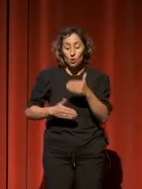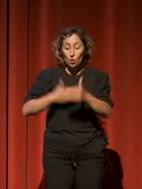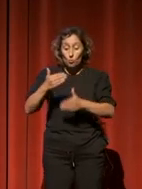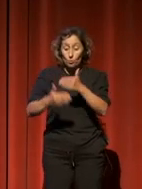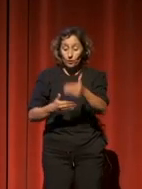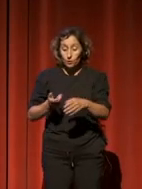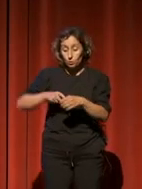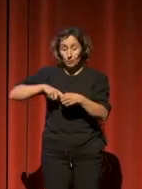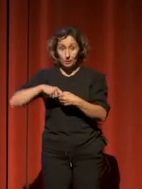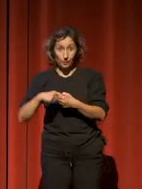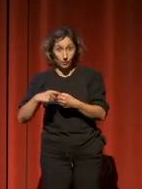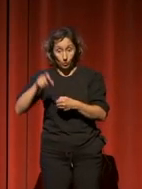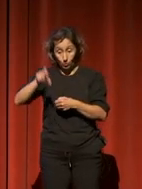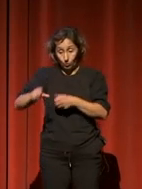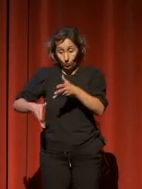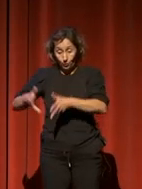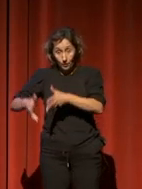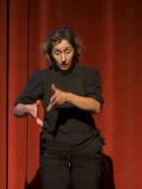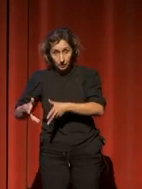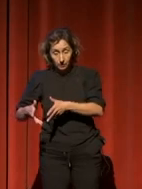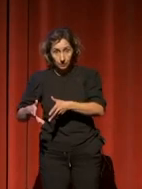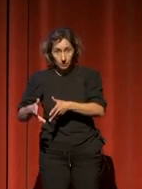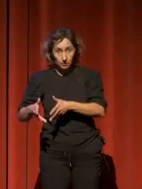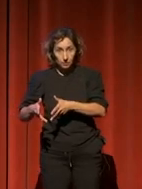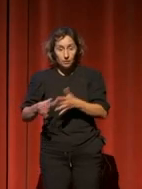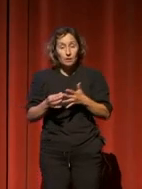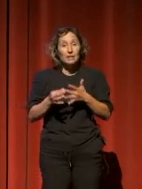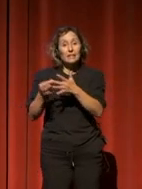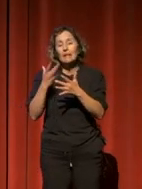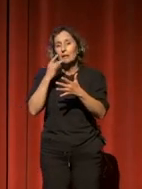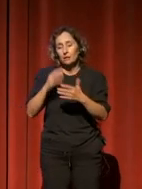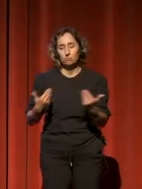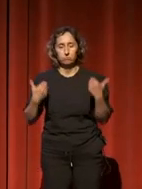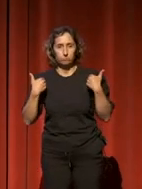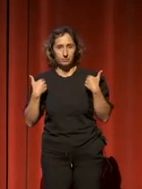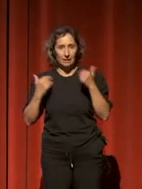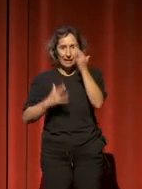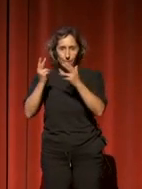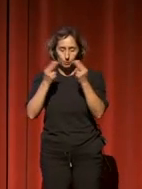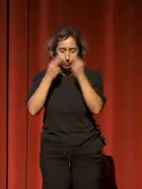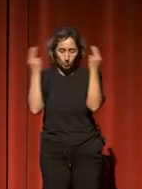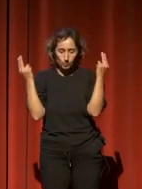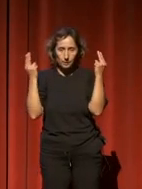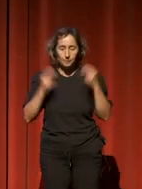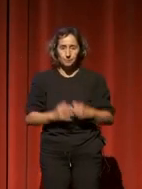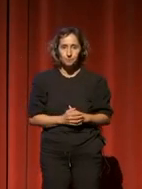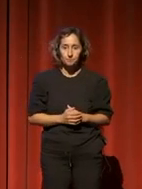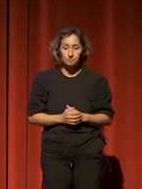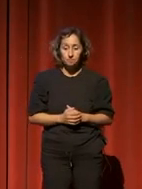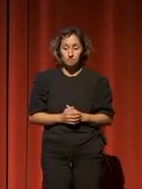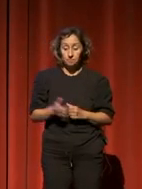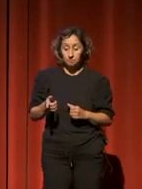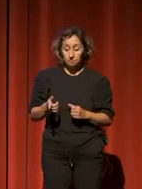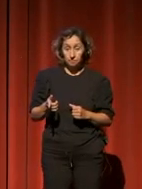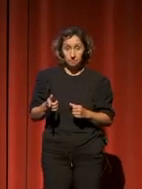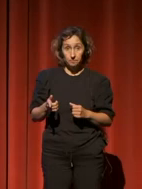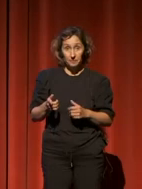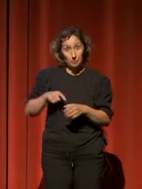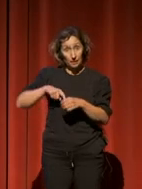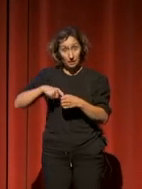ciudadana que son liderados por la administración pública eh y que en algún momento de los mismos